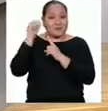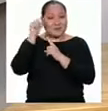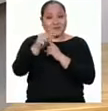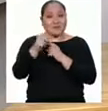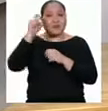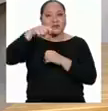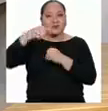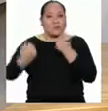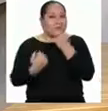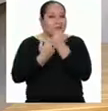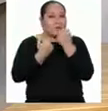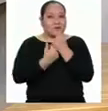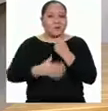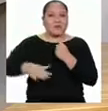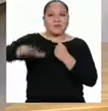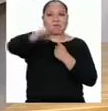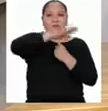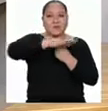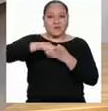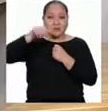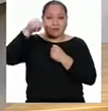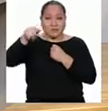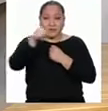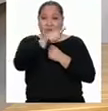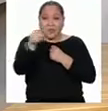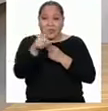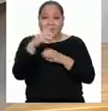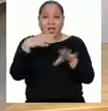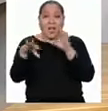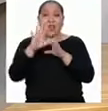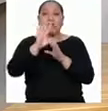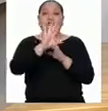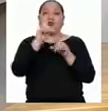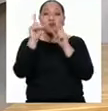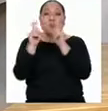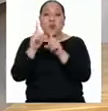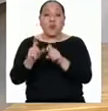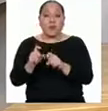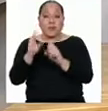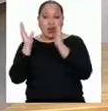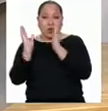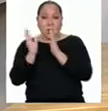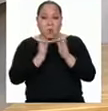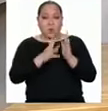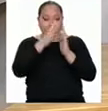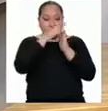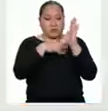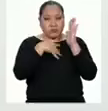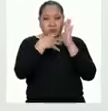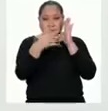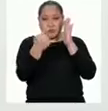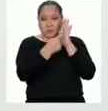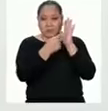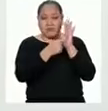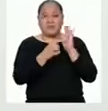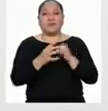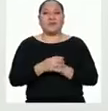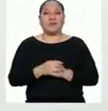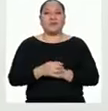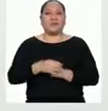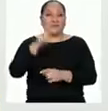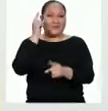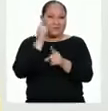de todas y todos ustedes realizando sus encuestas y organizando la información. Así